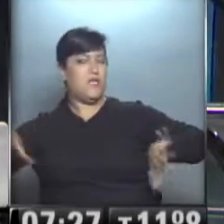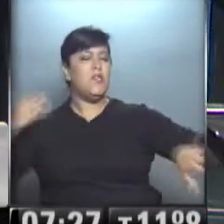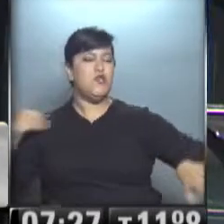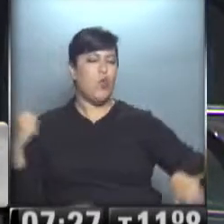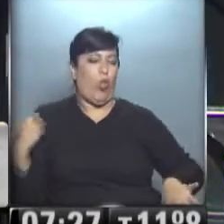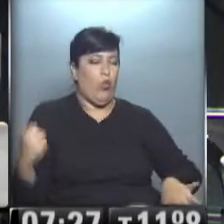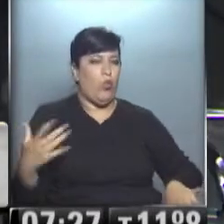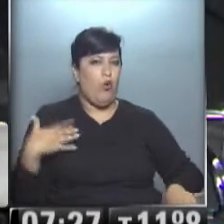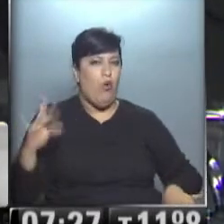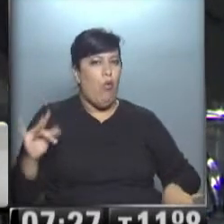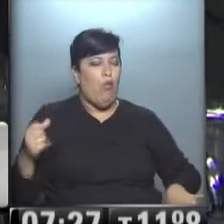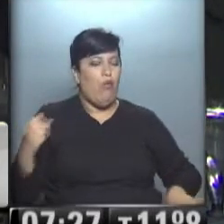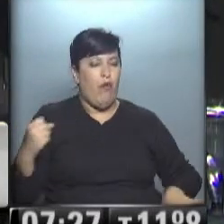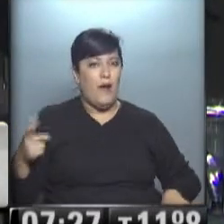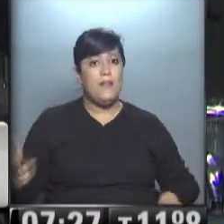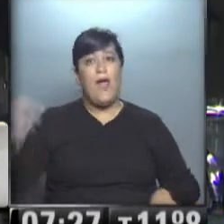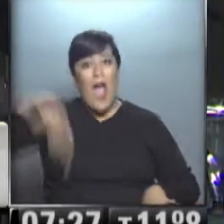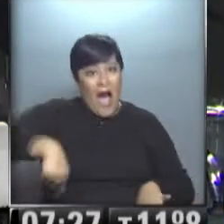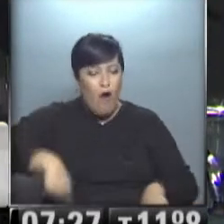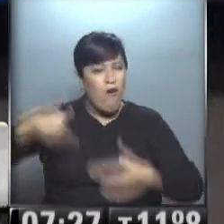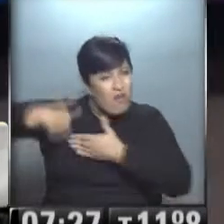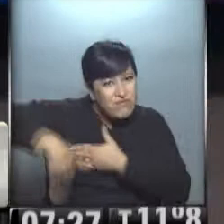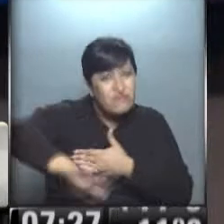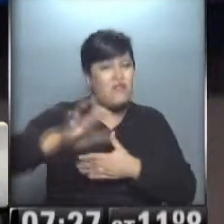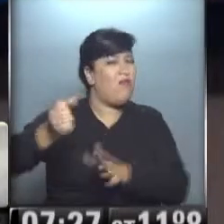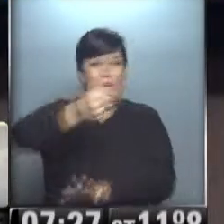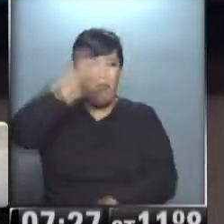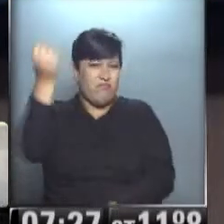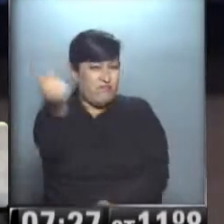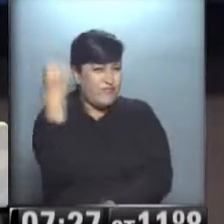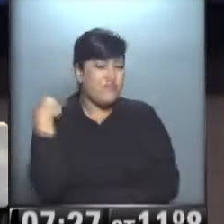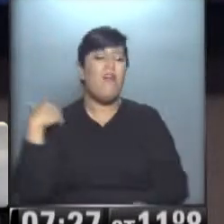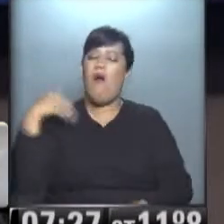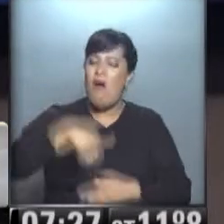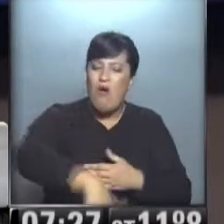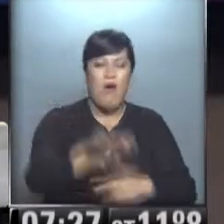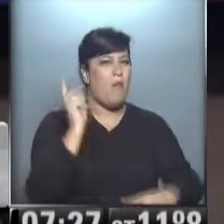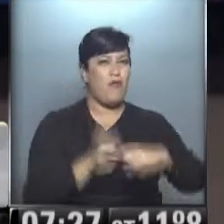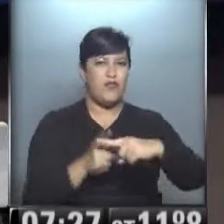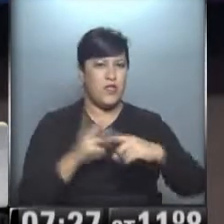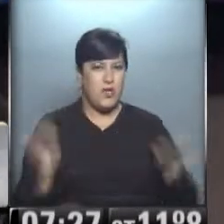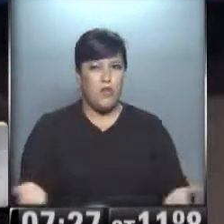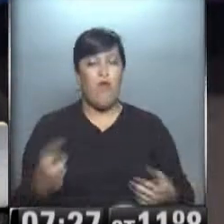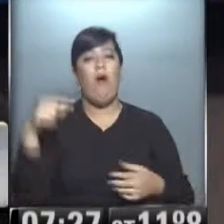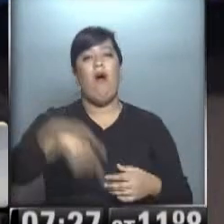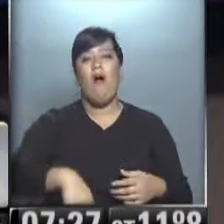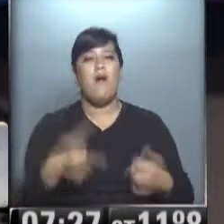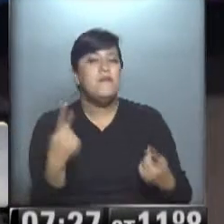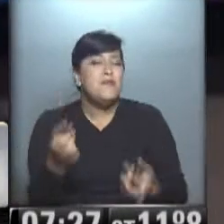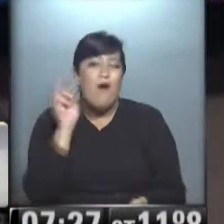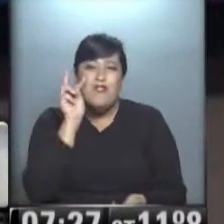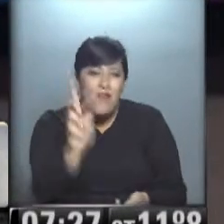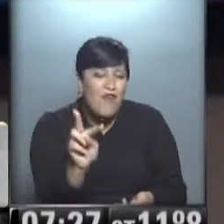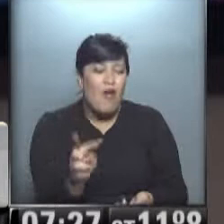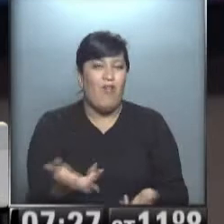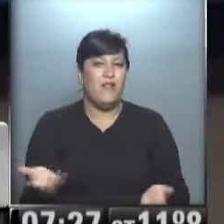arrancaron de nuestra familia hoy es todo positivo y creo que él por lo que se vio ya está